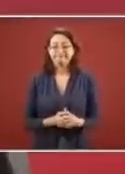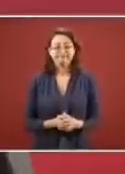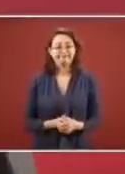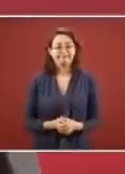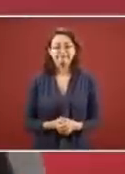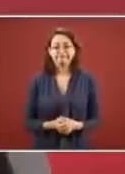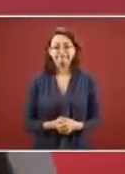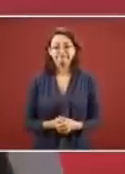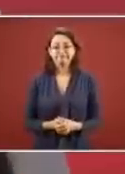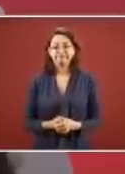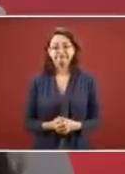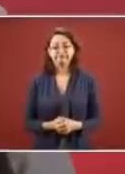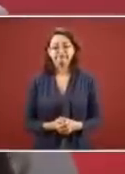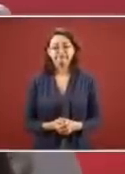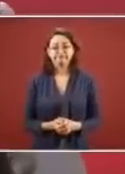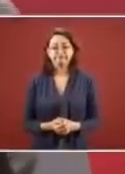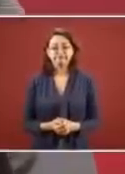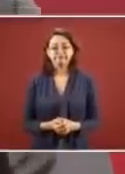pero